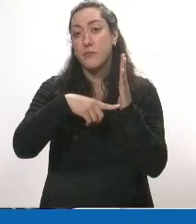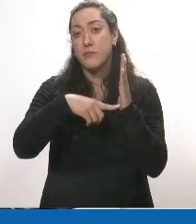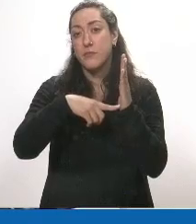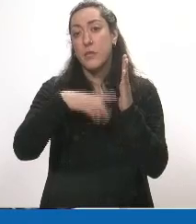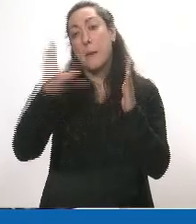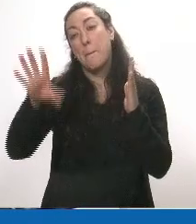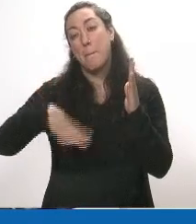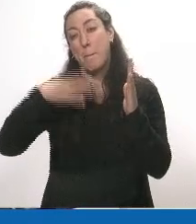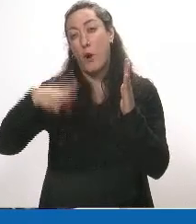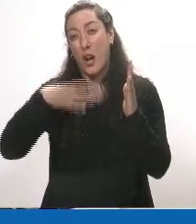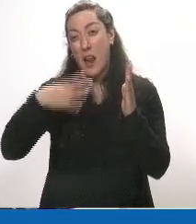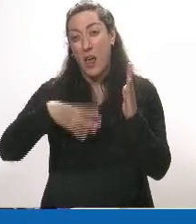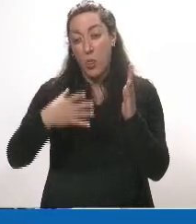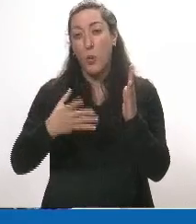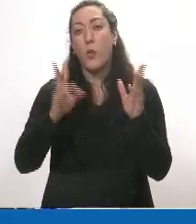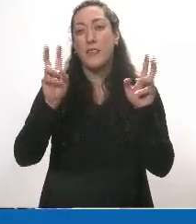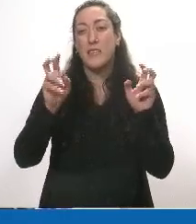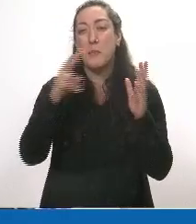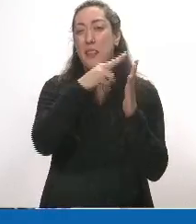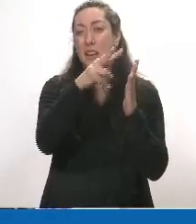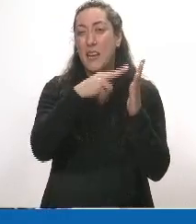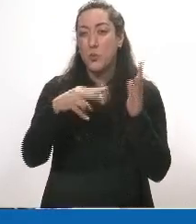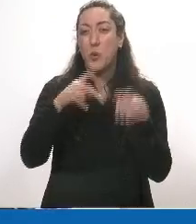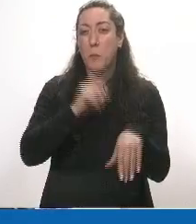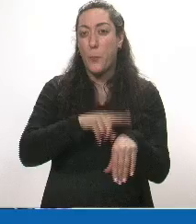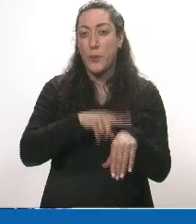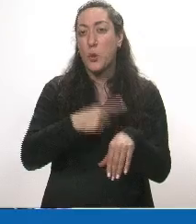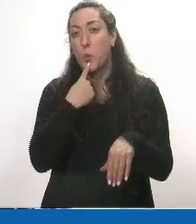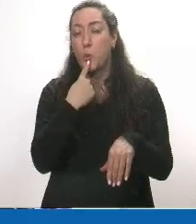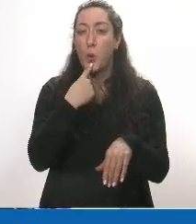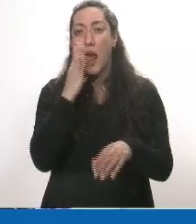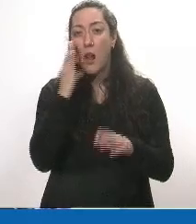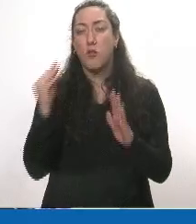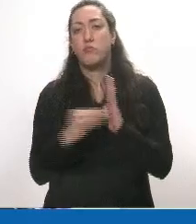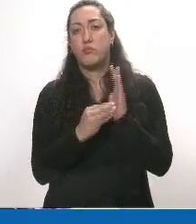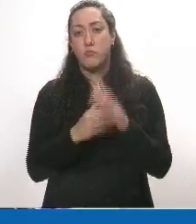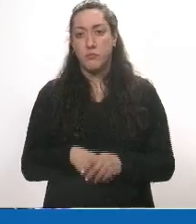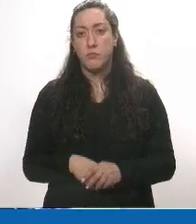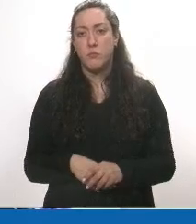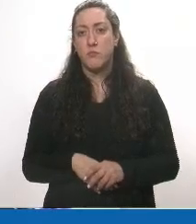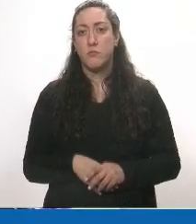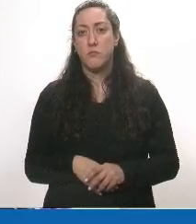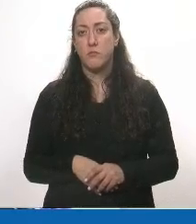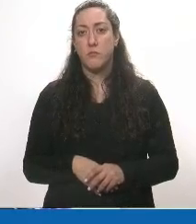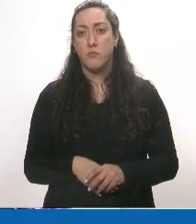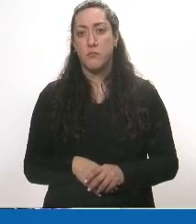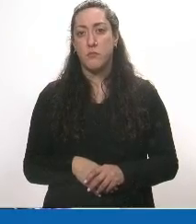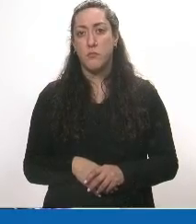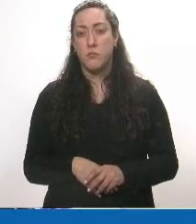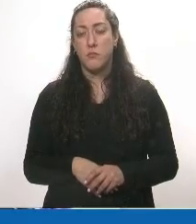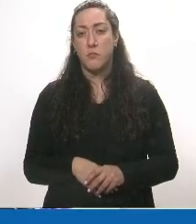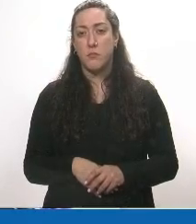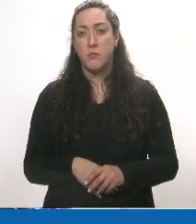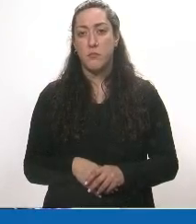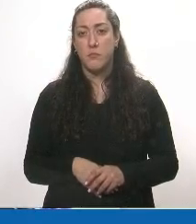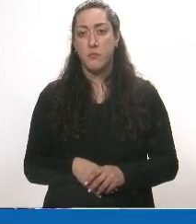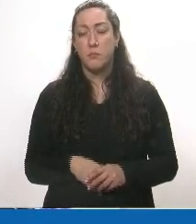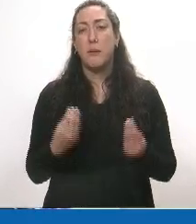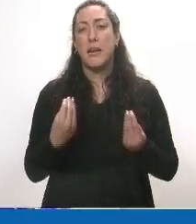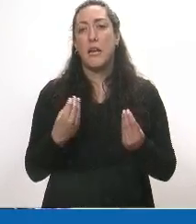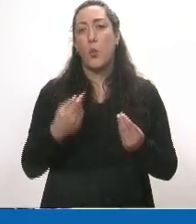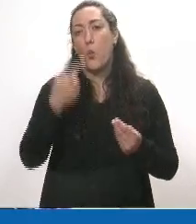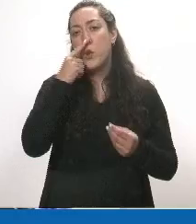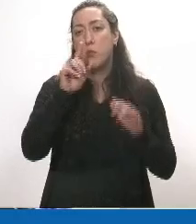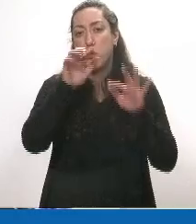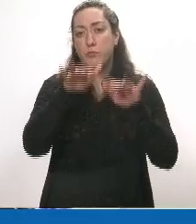Por las dudas, si a la hora de la lectura surge alguna duda, lo voy a insertar para que se tome esta versión. Y además, para que todos